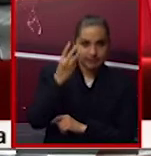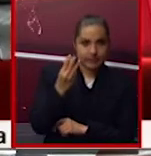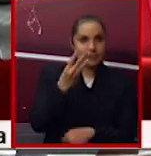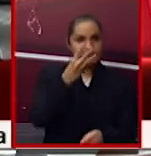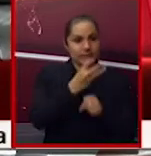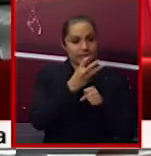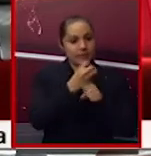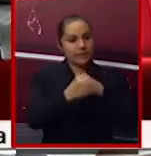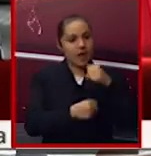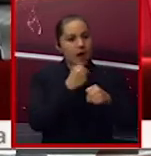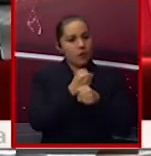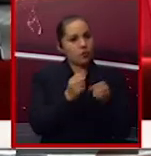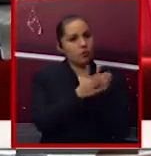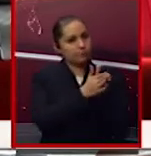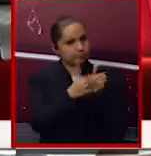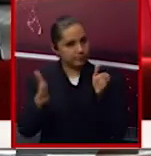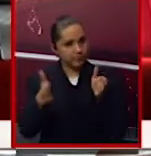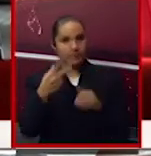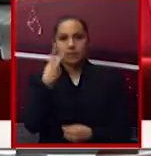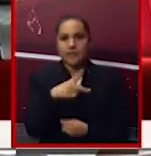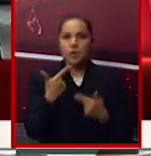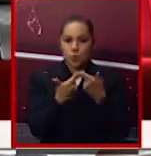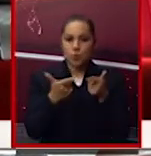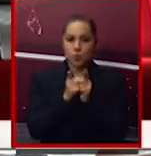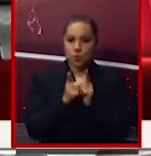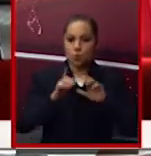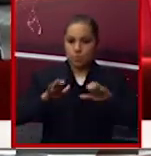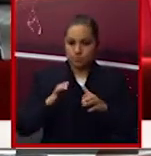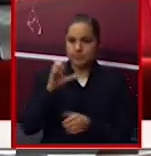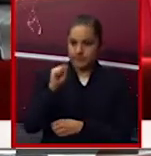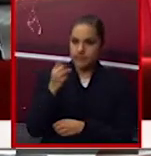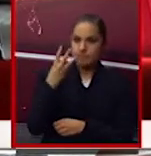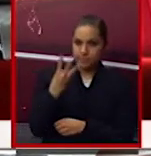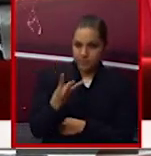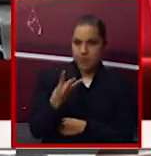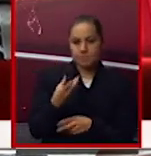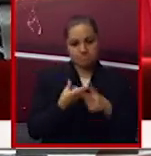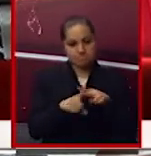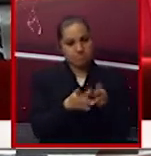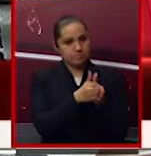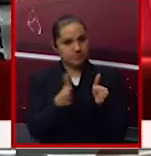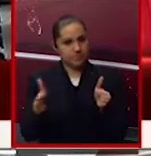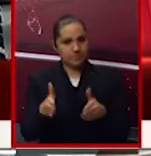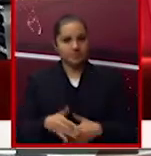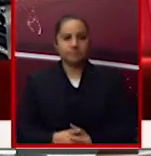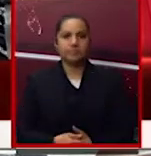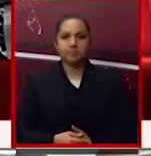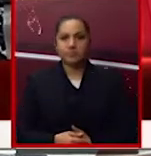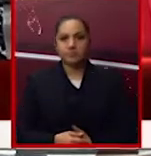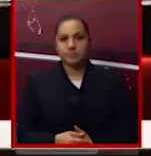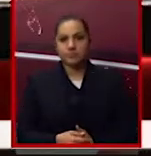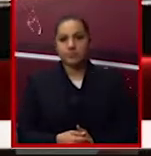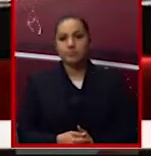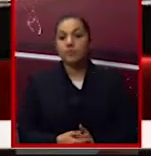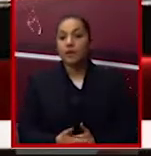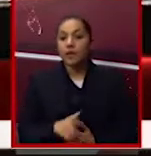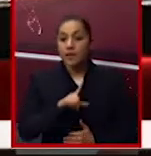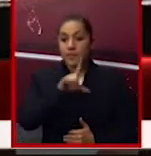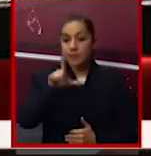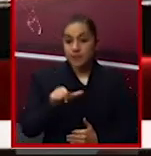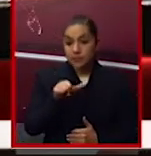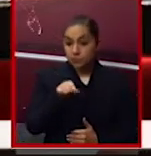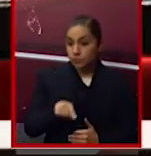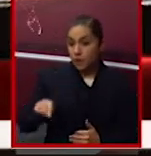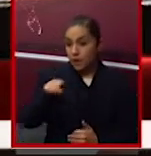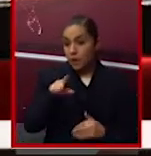de ejercicio de la 63ª legislatura. Bueno, luego de que concluyó